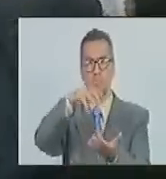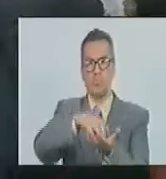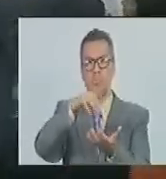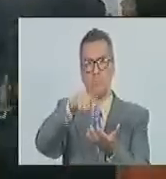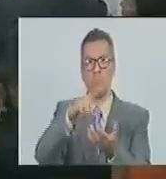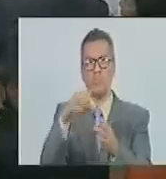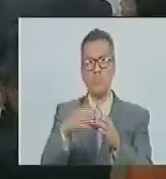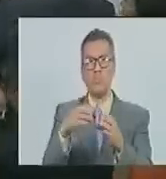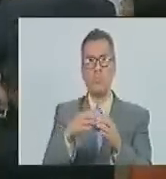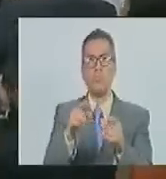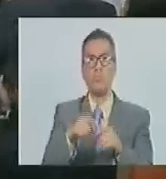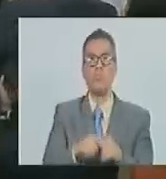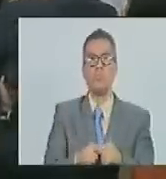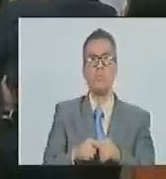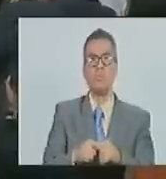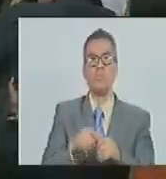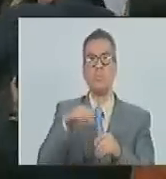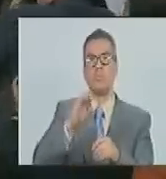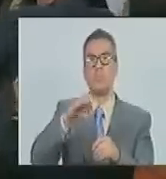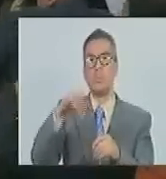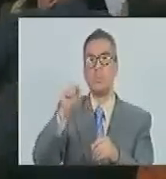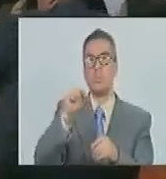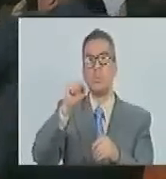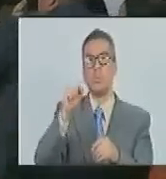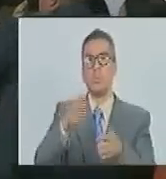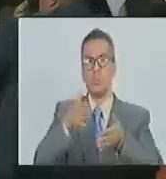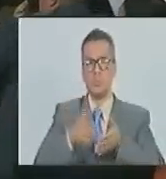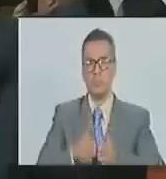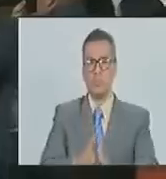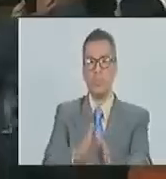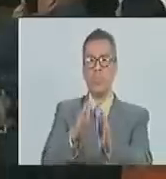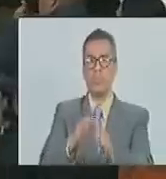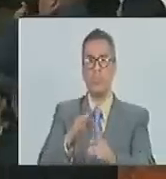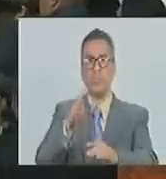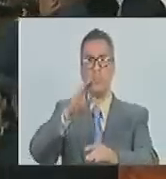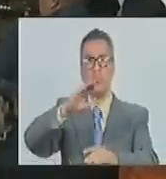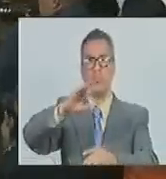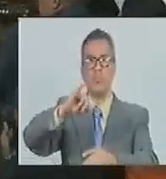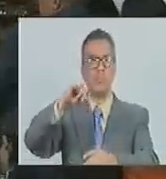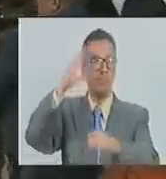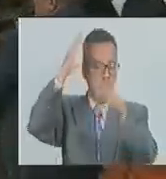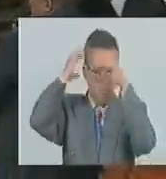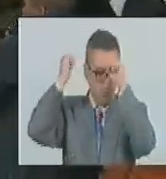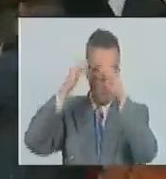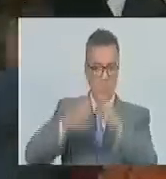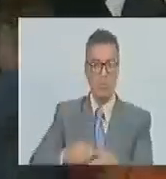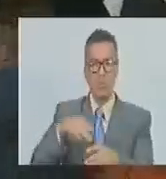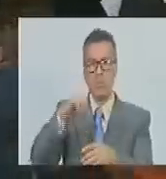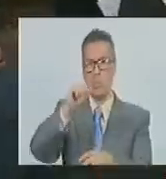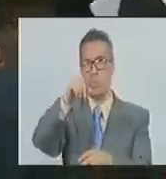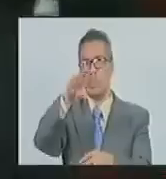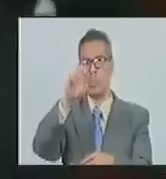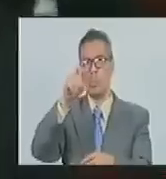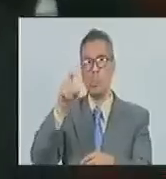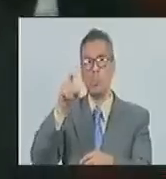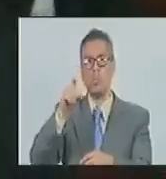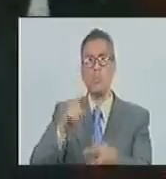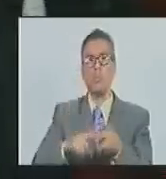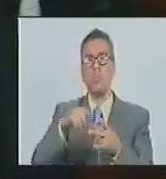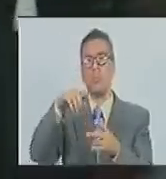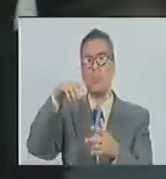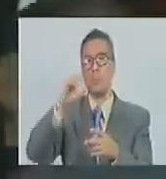hemiciclo de sesiones Hisham Saab, hijo del diplomático venezolano Alex Saab.